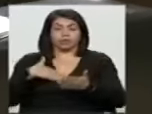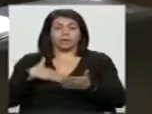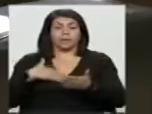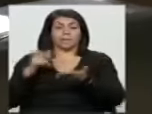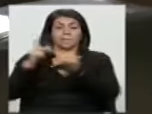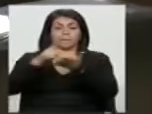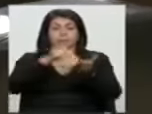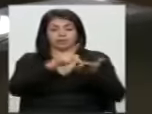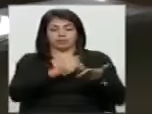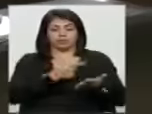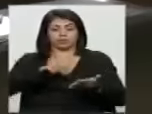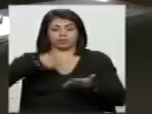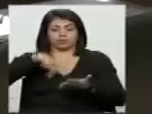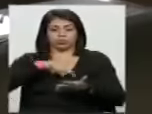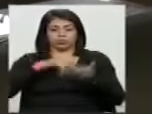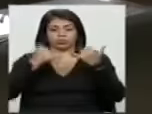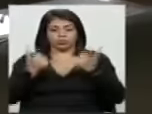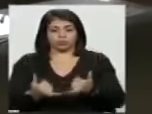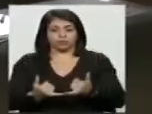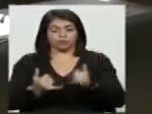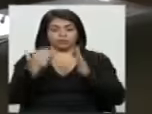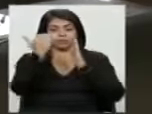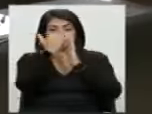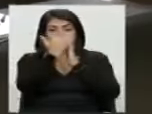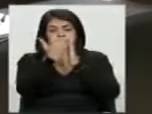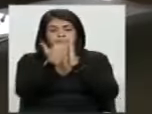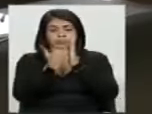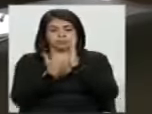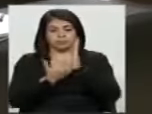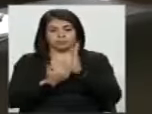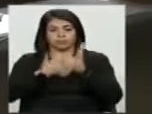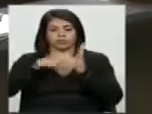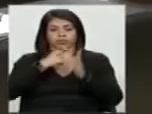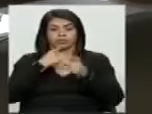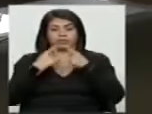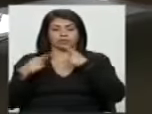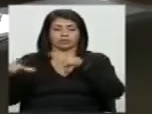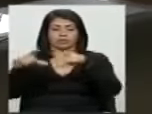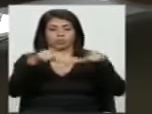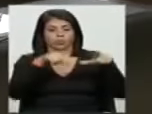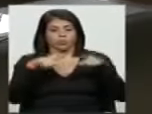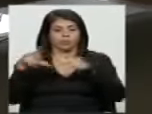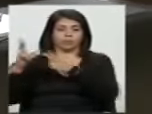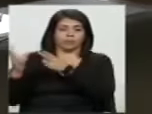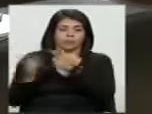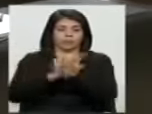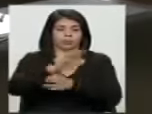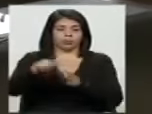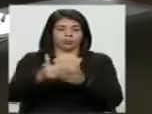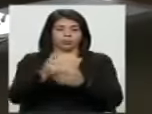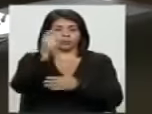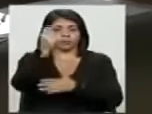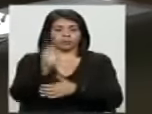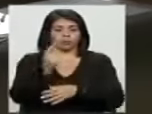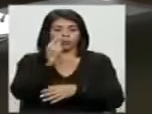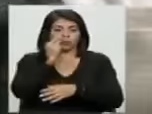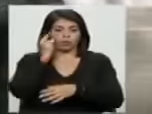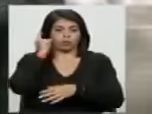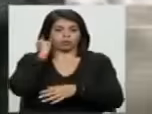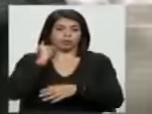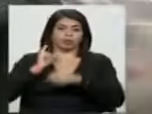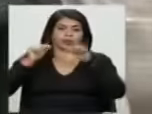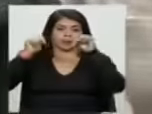de un rato vamos nosotros a dar el cronograma y vamos a decir los lugares. Invito a todos los diputados y las diputadas que están